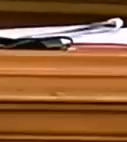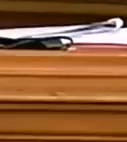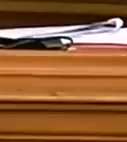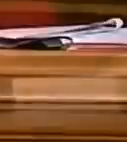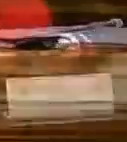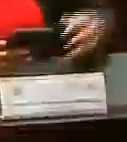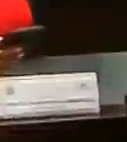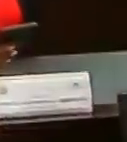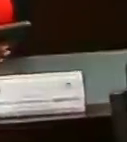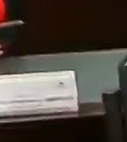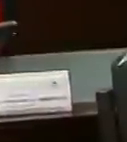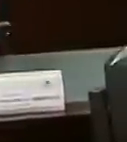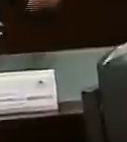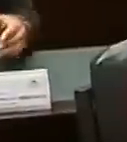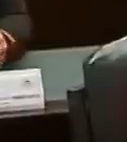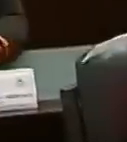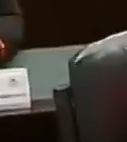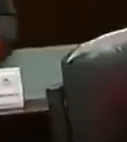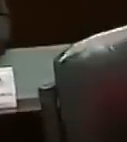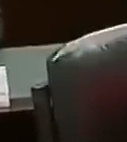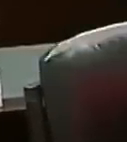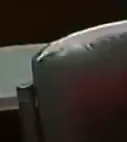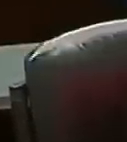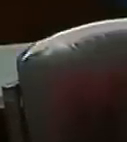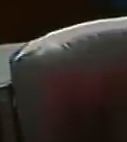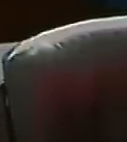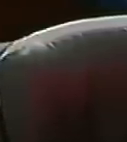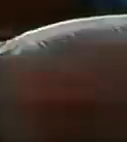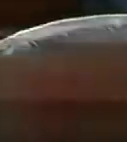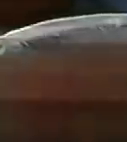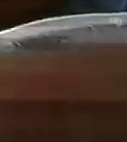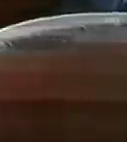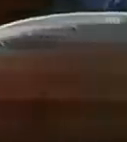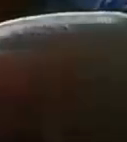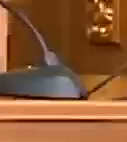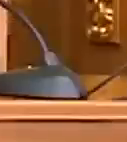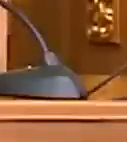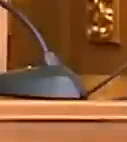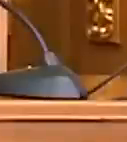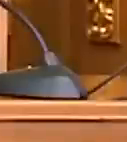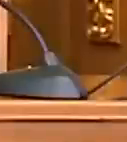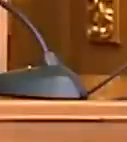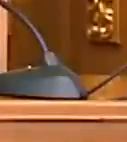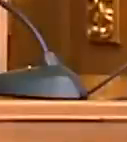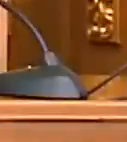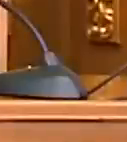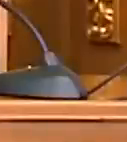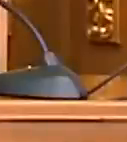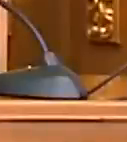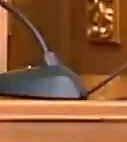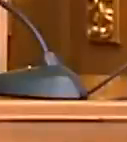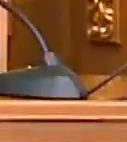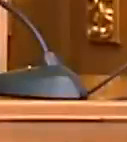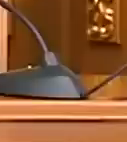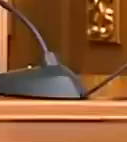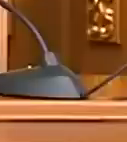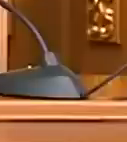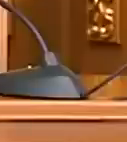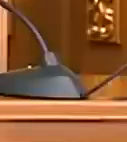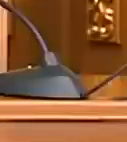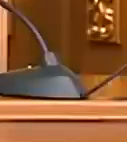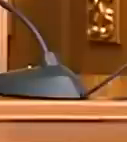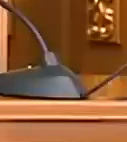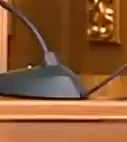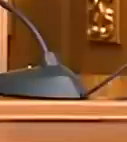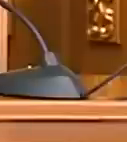costumbre queda aprobado primer punto del orden del día ciudadana secretaria proyecto de acuerdo con motivo del día nacional del